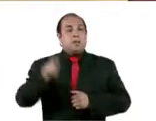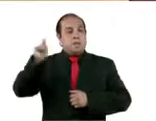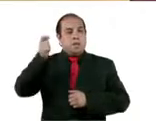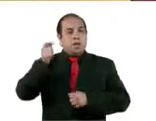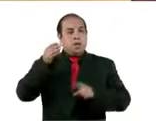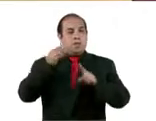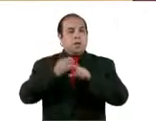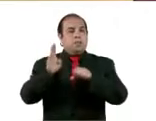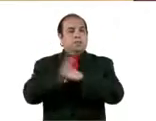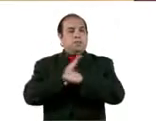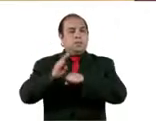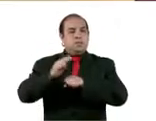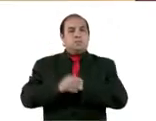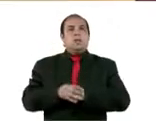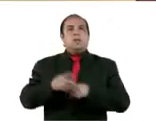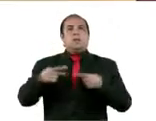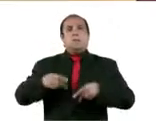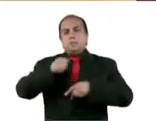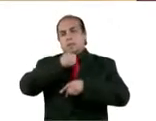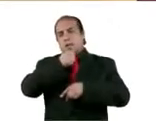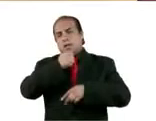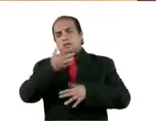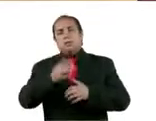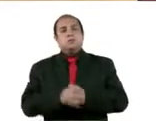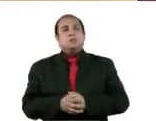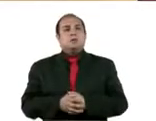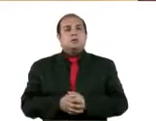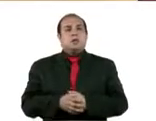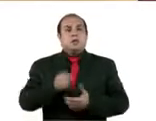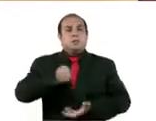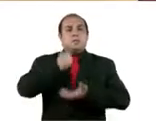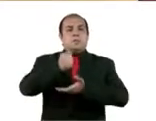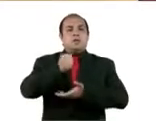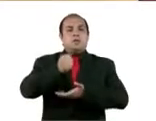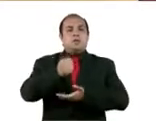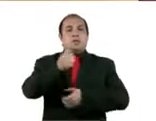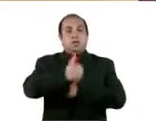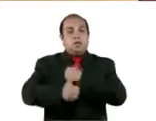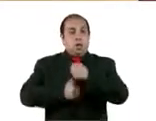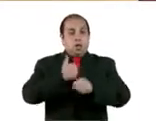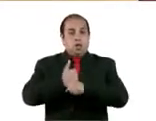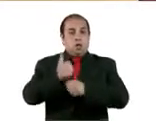para el bienestar de los adultos mayores, invierte al año en la Ciudad de México